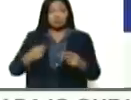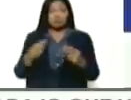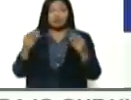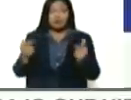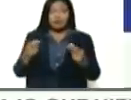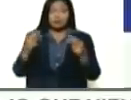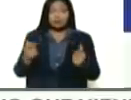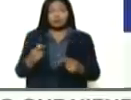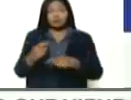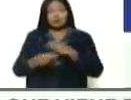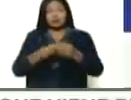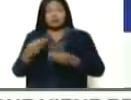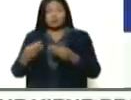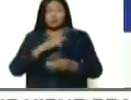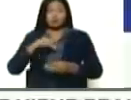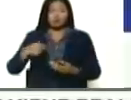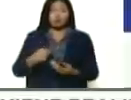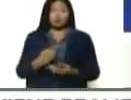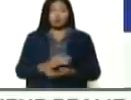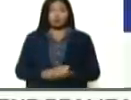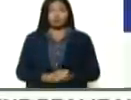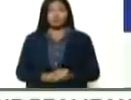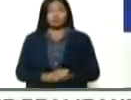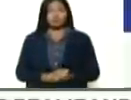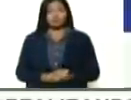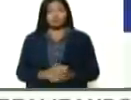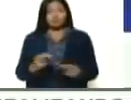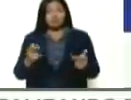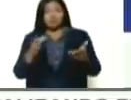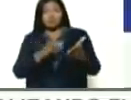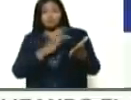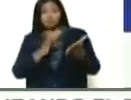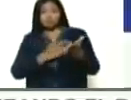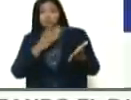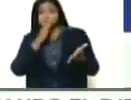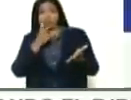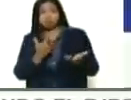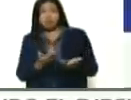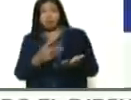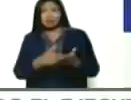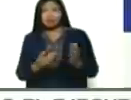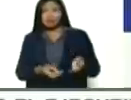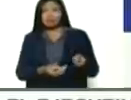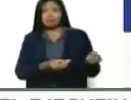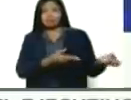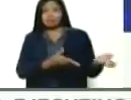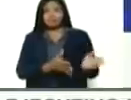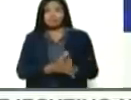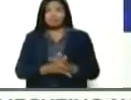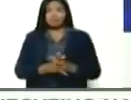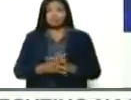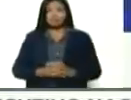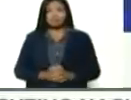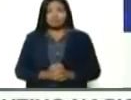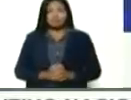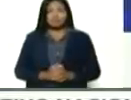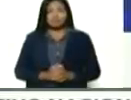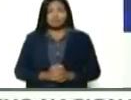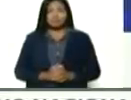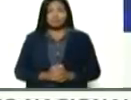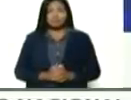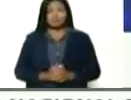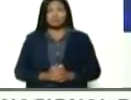es la aceleración escalón esto no funciona me entregara que escalona esos escalones